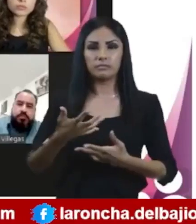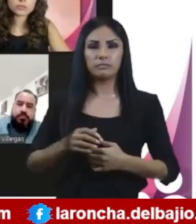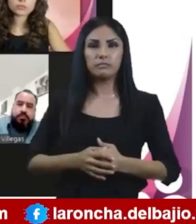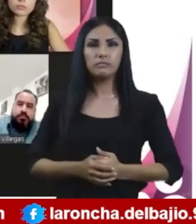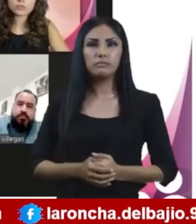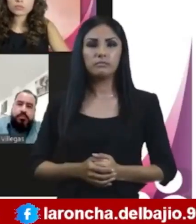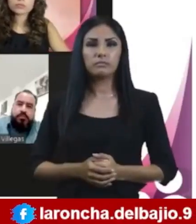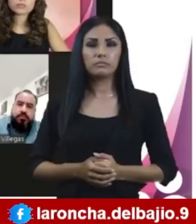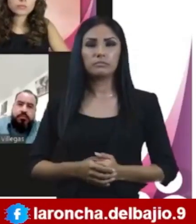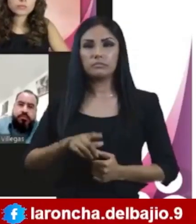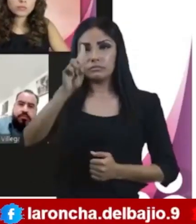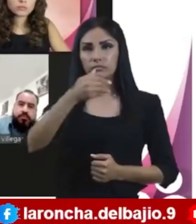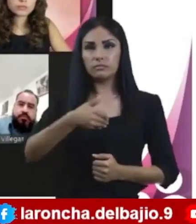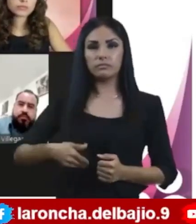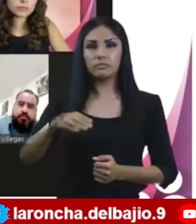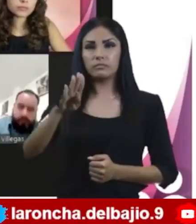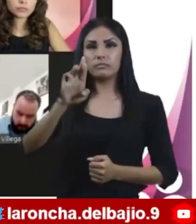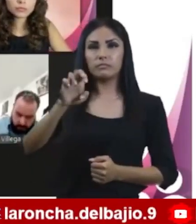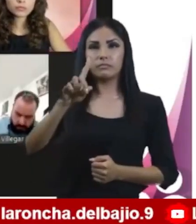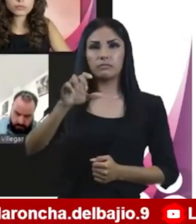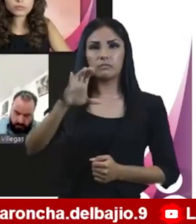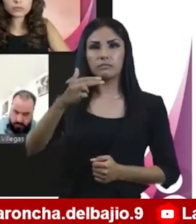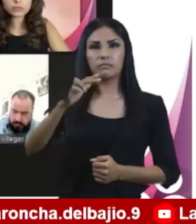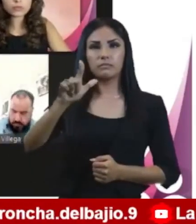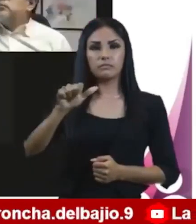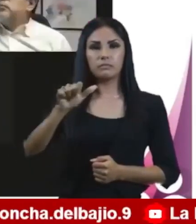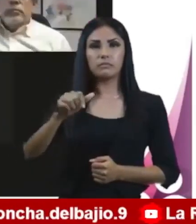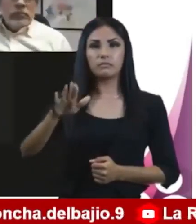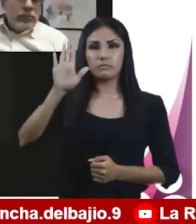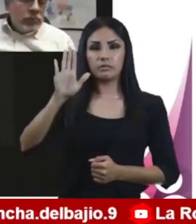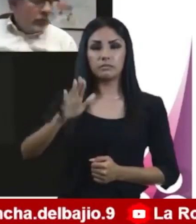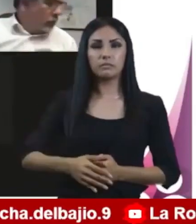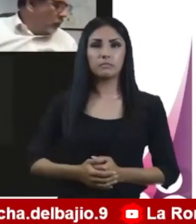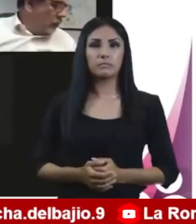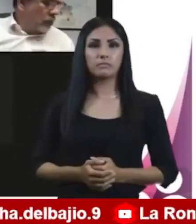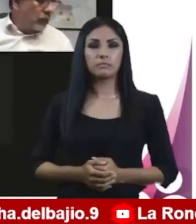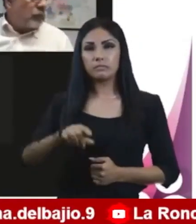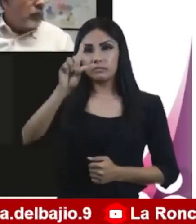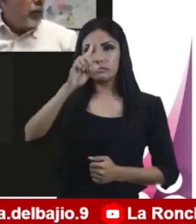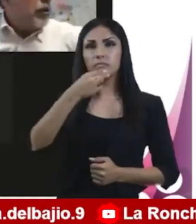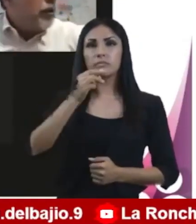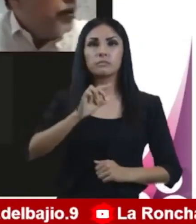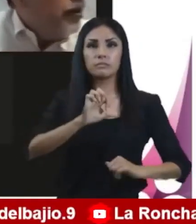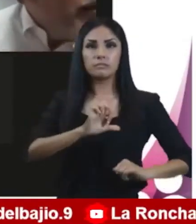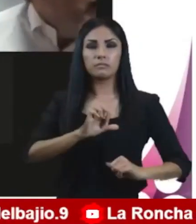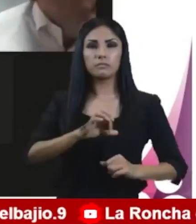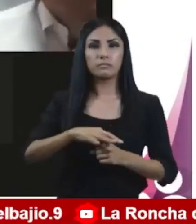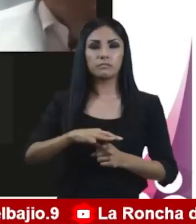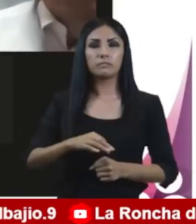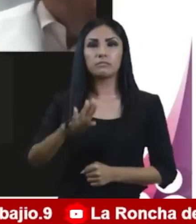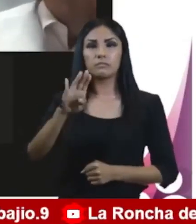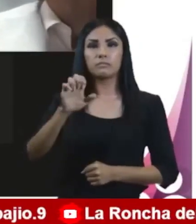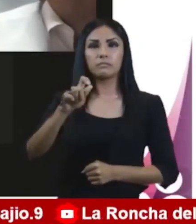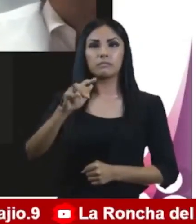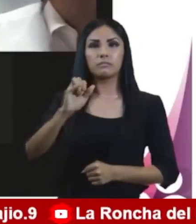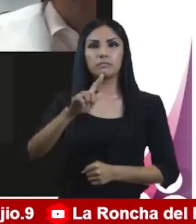2023 2024 a los cargos de gubernatura diputaciones locales y también ellas por